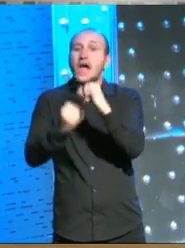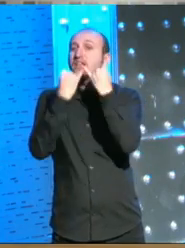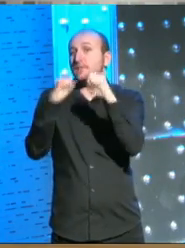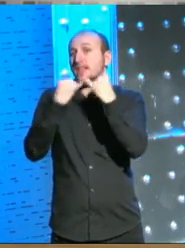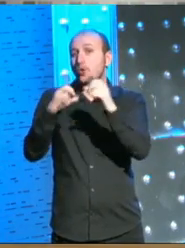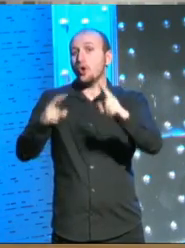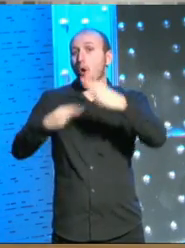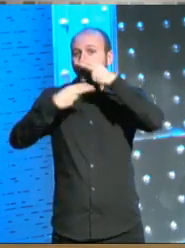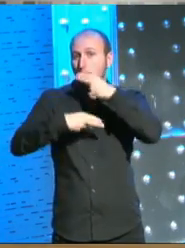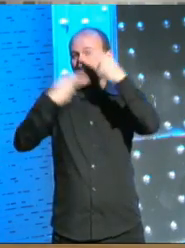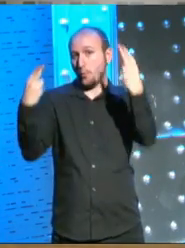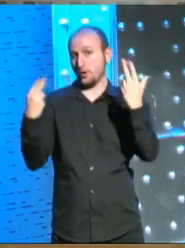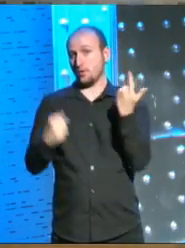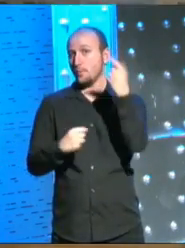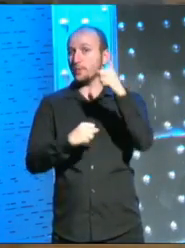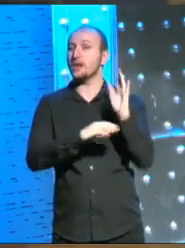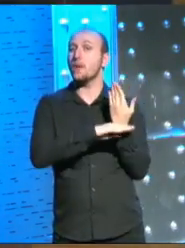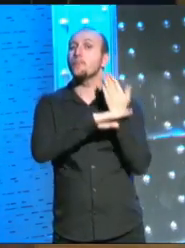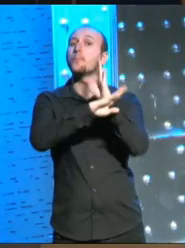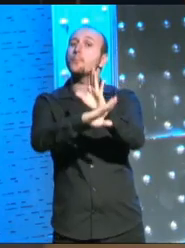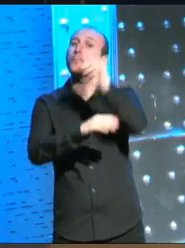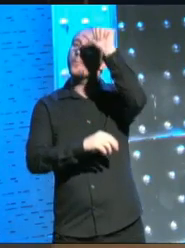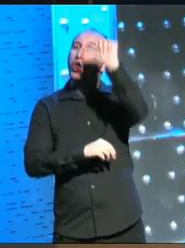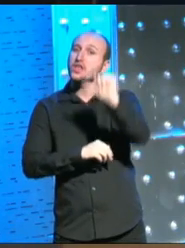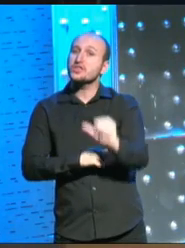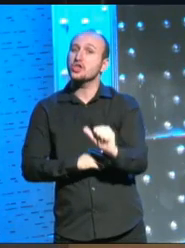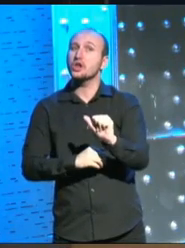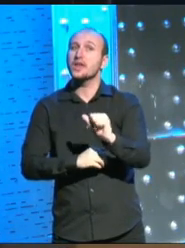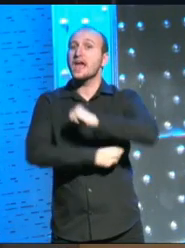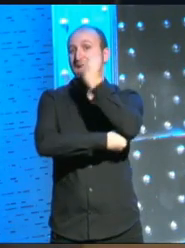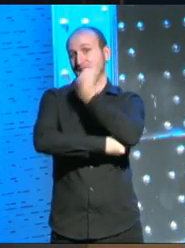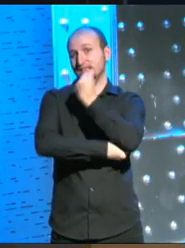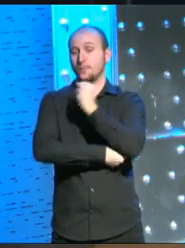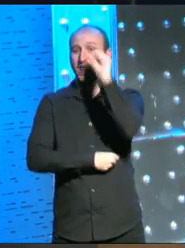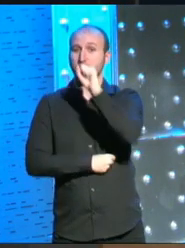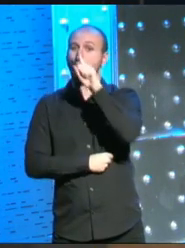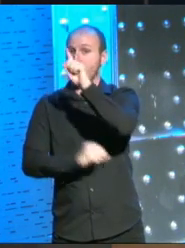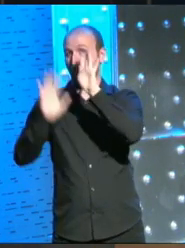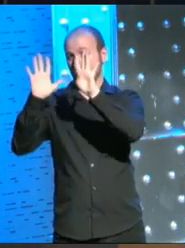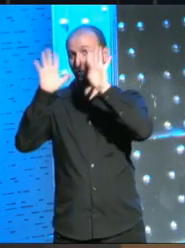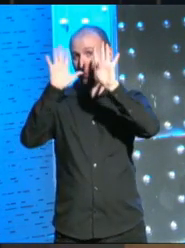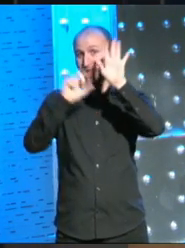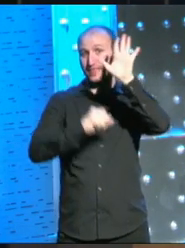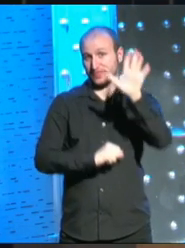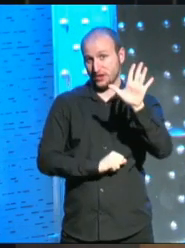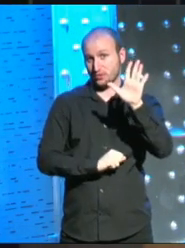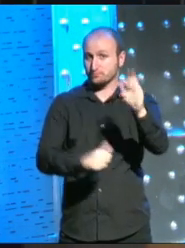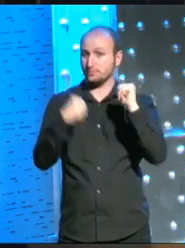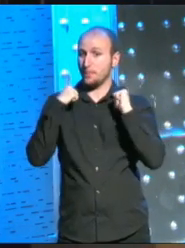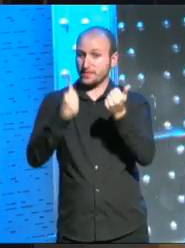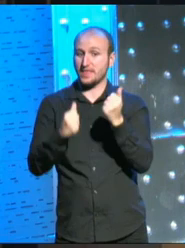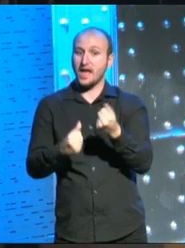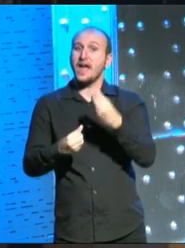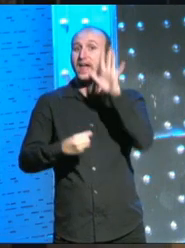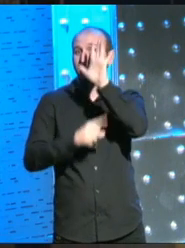público, la primera proyección es en diciembre del 95. Y ahí empieza la historia del cine.